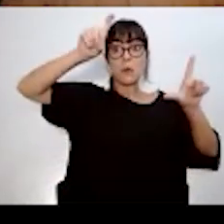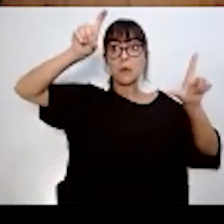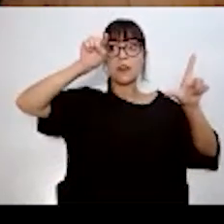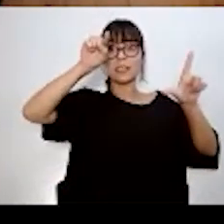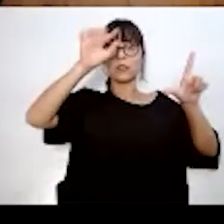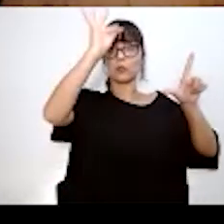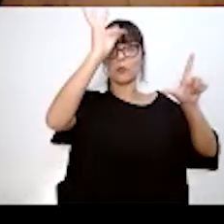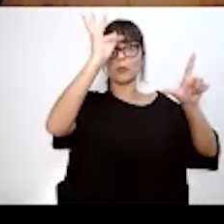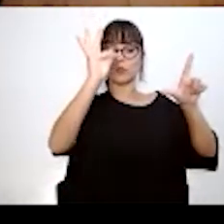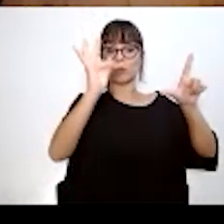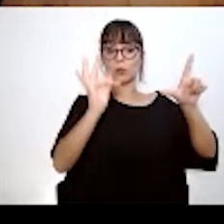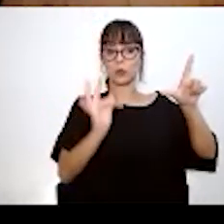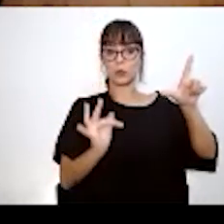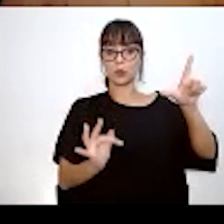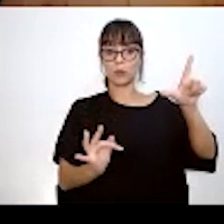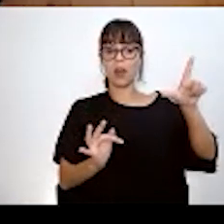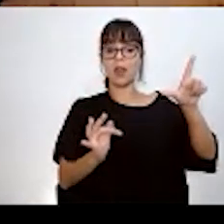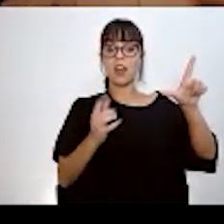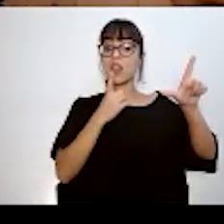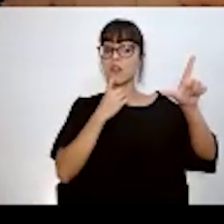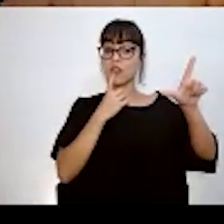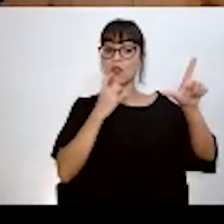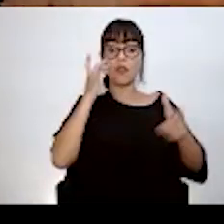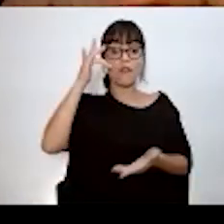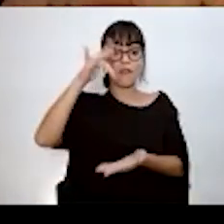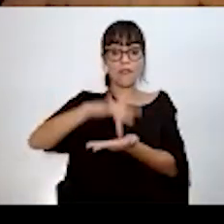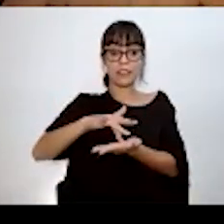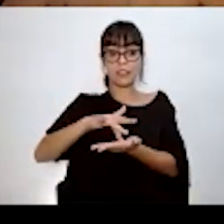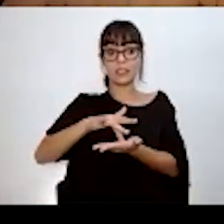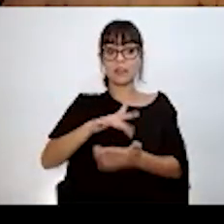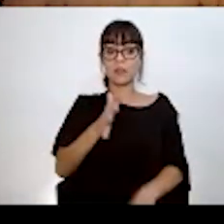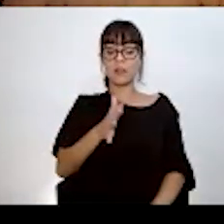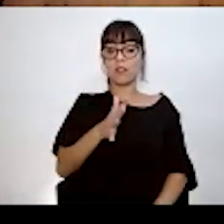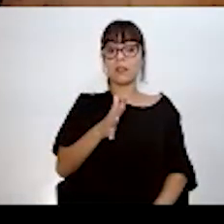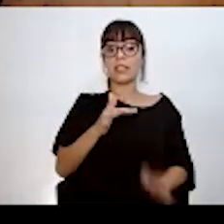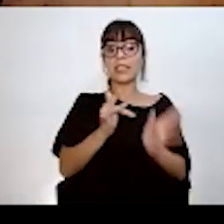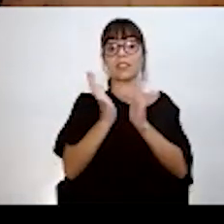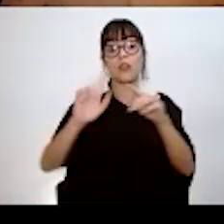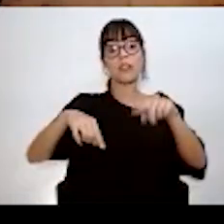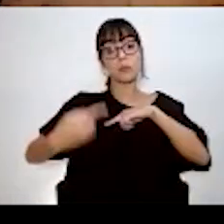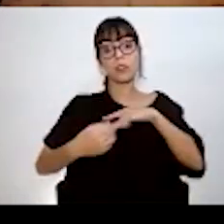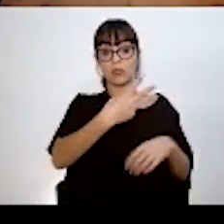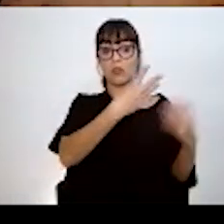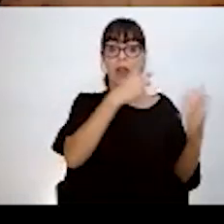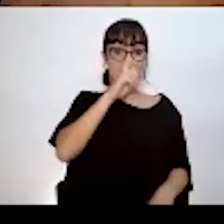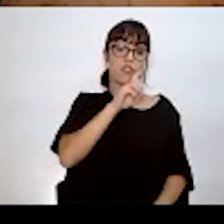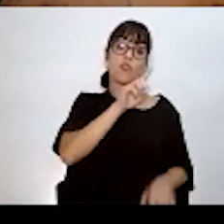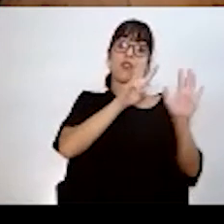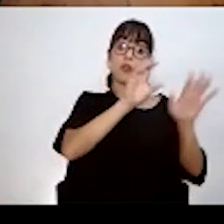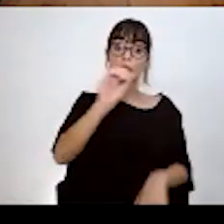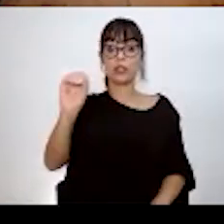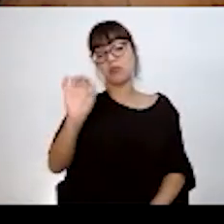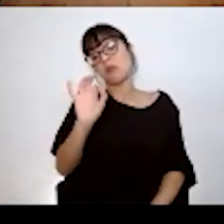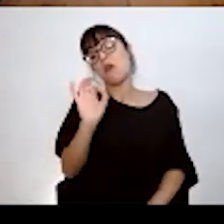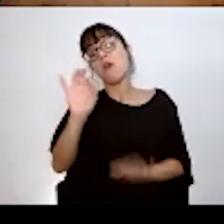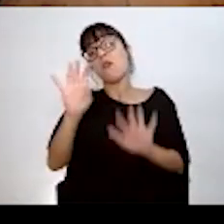indicado en esta flecha roja todas estas flechas que se concentran aproximadamente entre el 800 y el 900 después de Cristo, que en el sumatorio